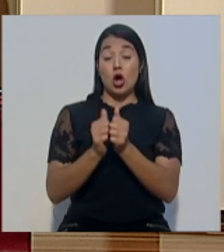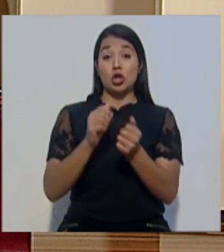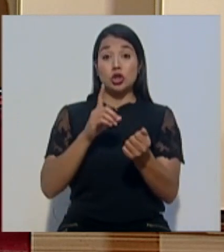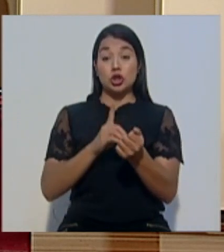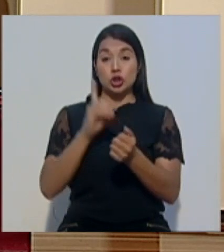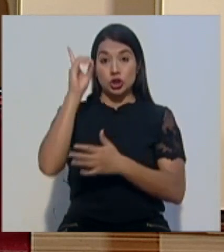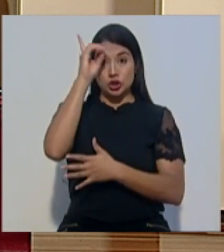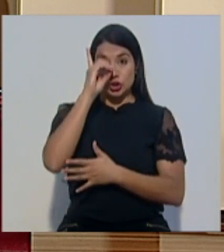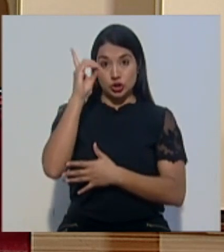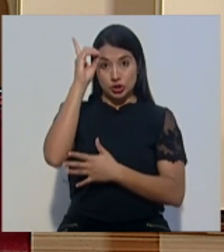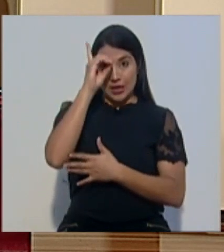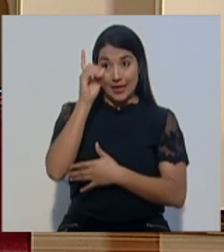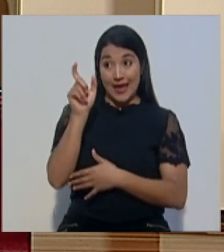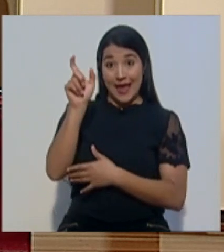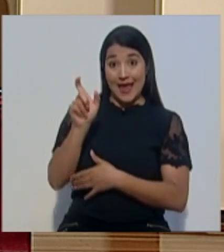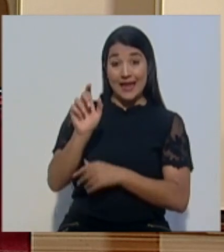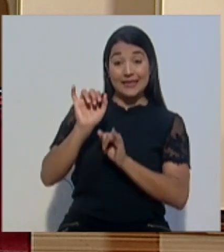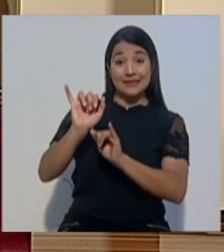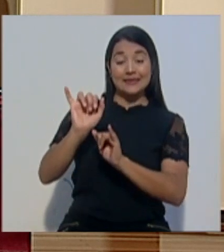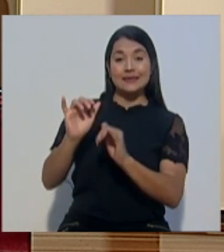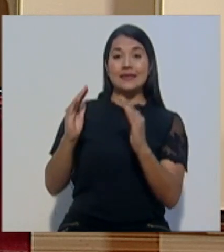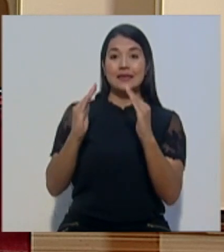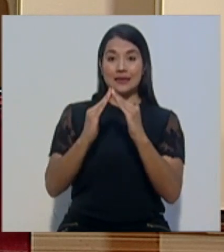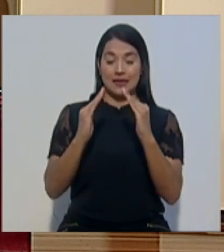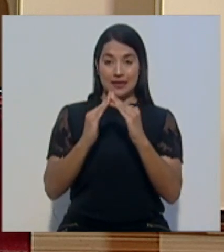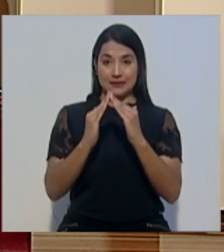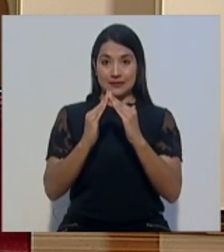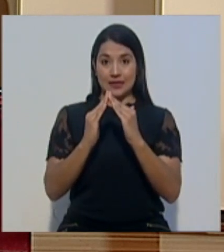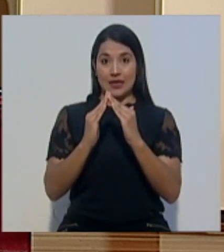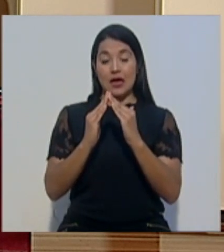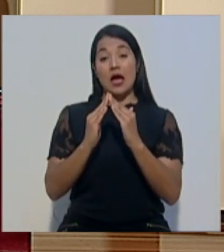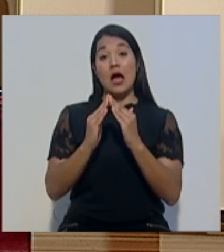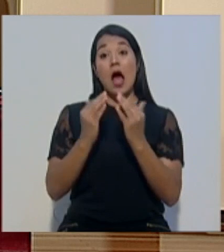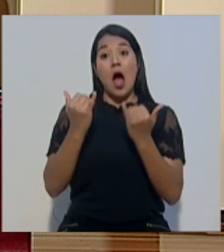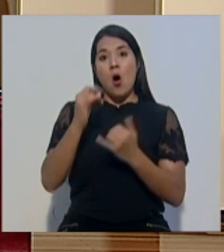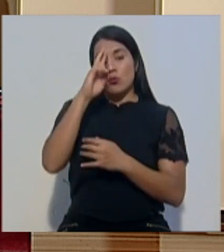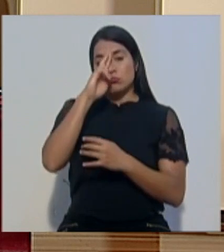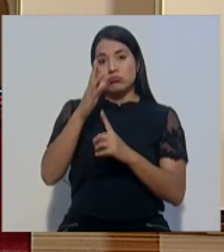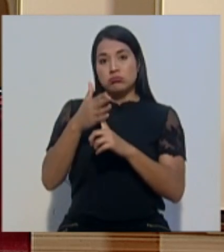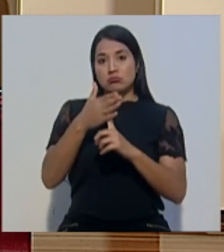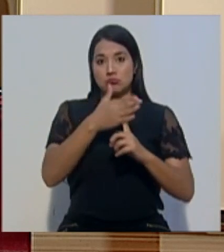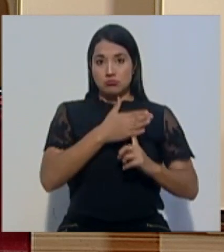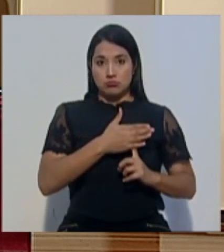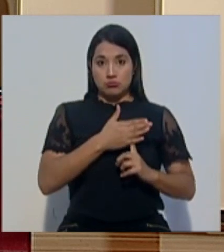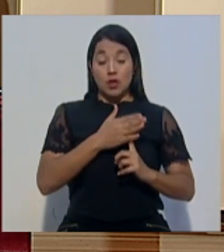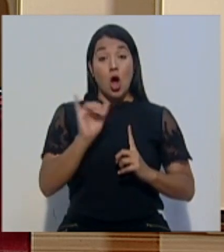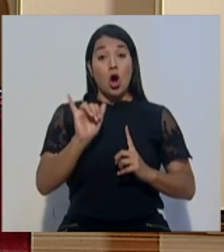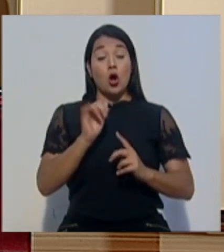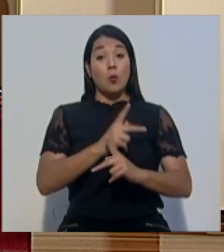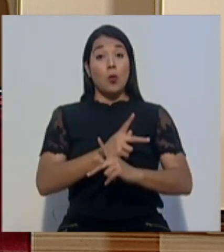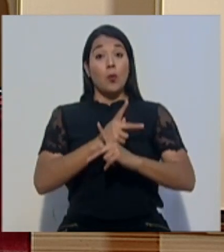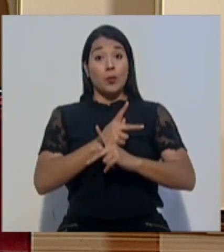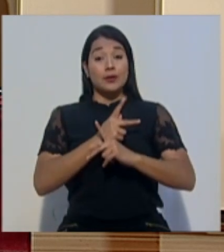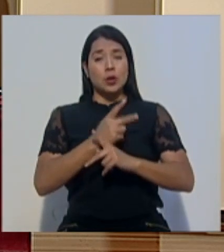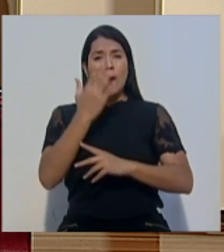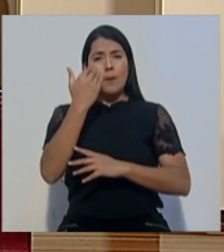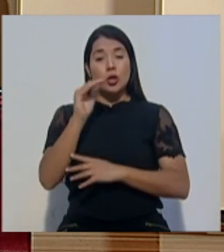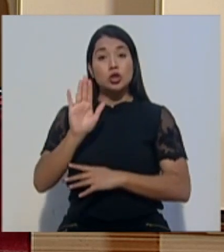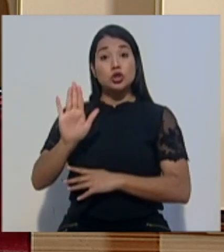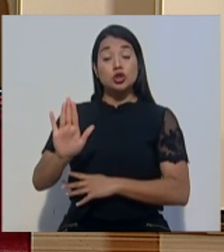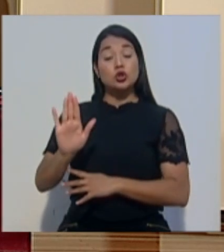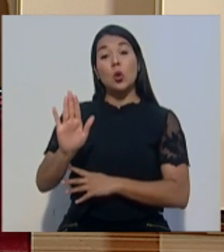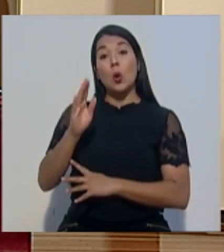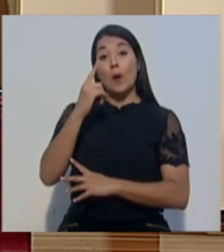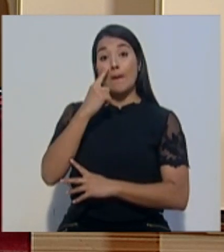Salas, quien se encuentra desde su casa realizando un aislamiento preventivo debido a que su